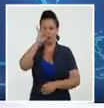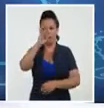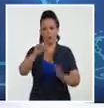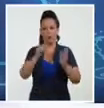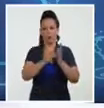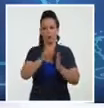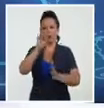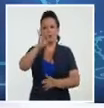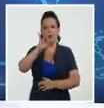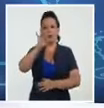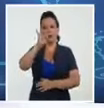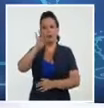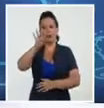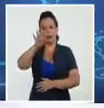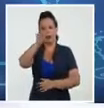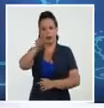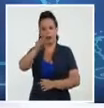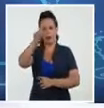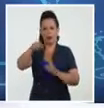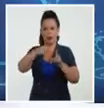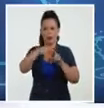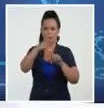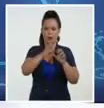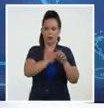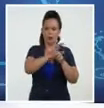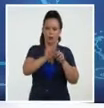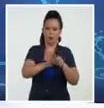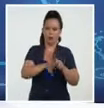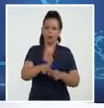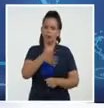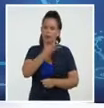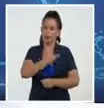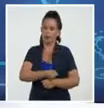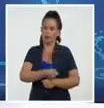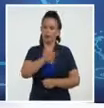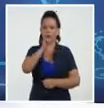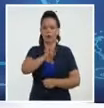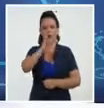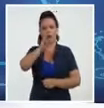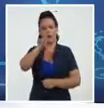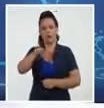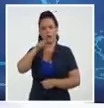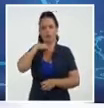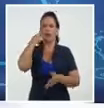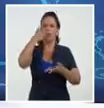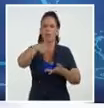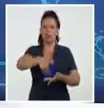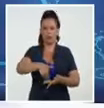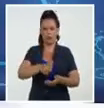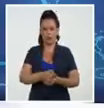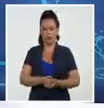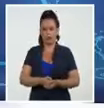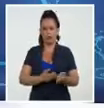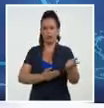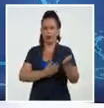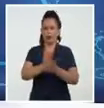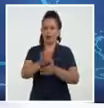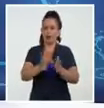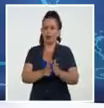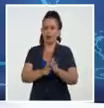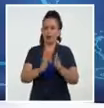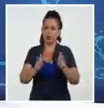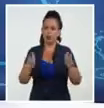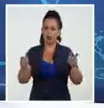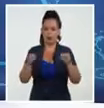7.784 nuevos casos positivos a la COVID-19 y tristemente 66 personas fallecieron. En el país continúa alta la transmisión de la enfermedad,